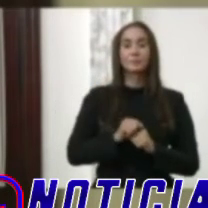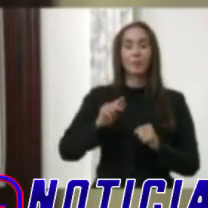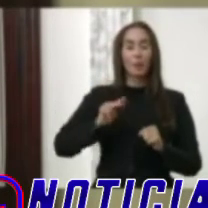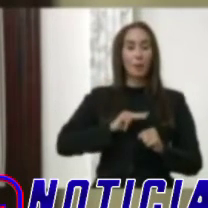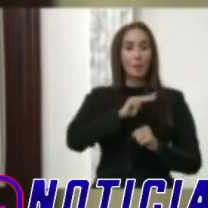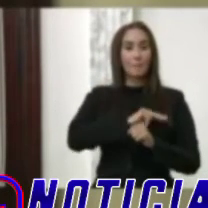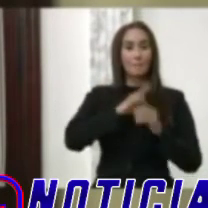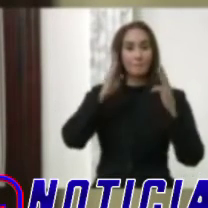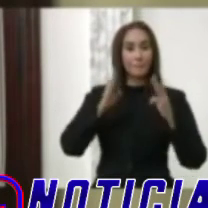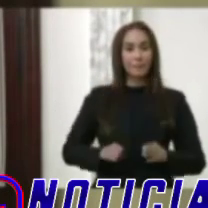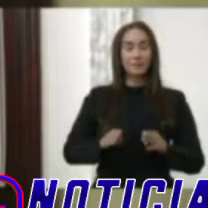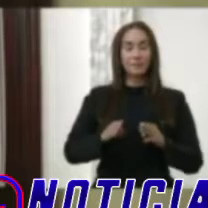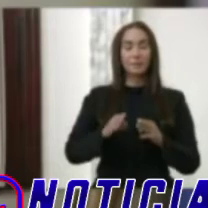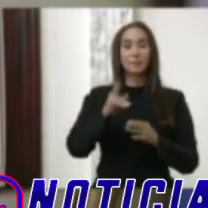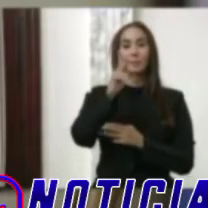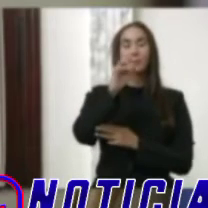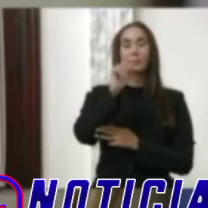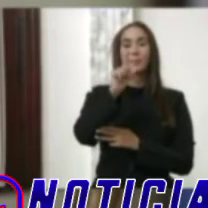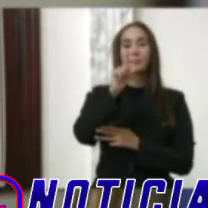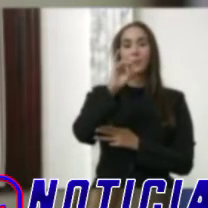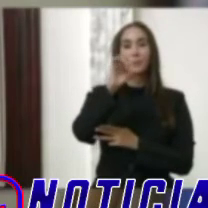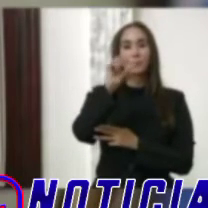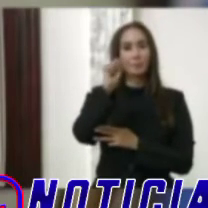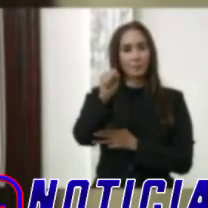ministro José Ignacio Paliza,